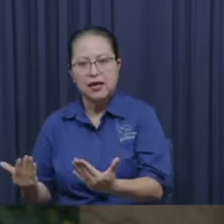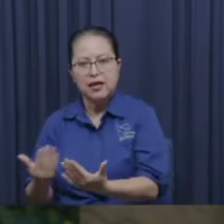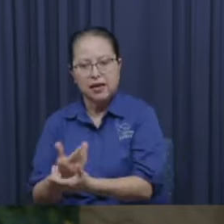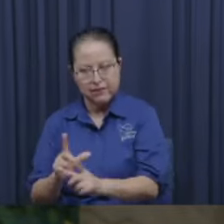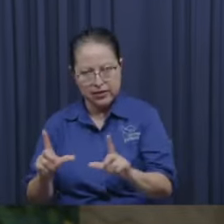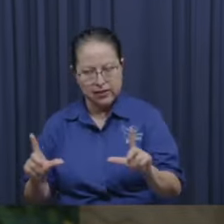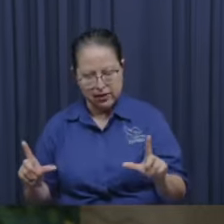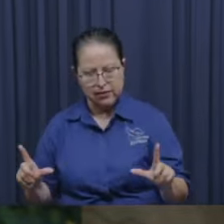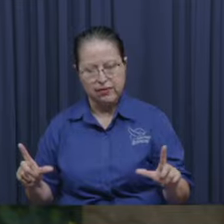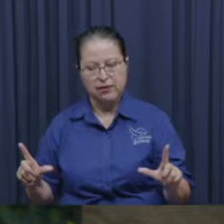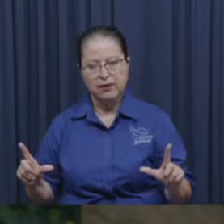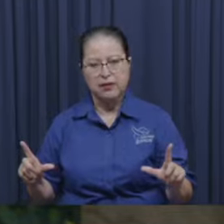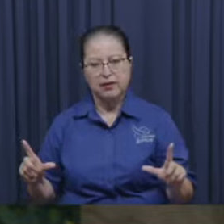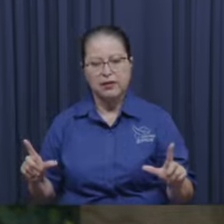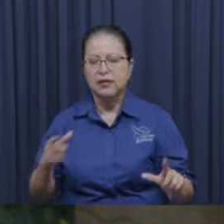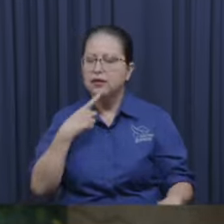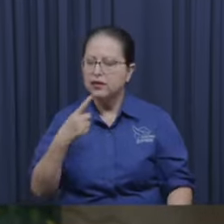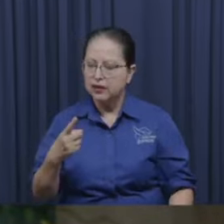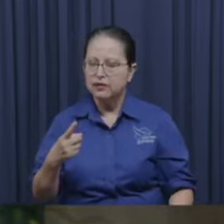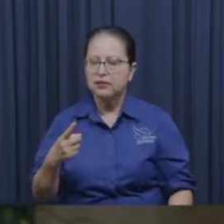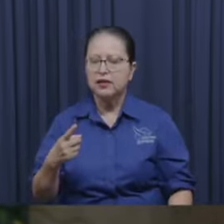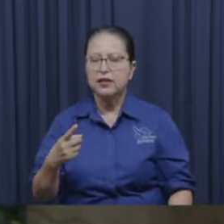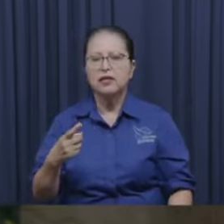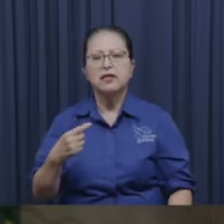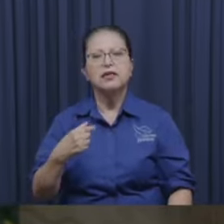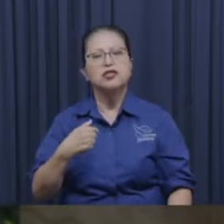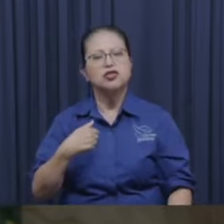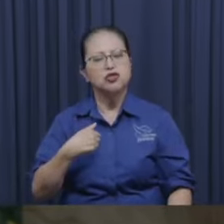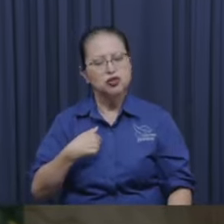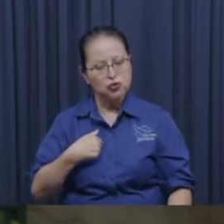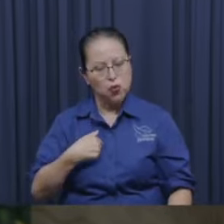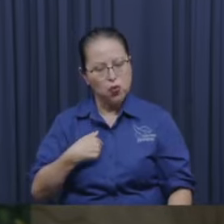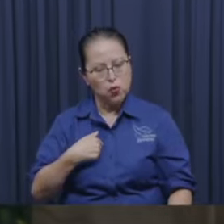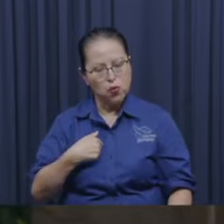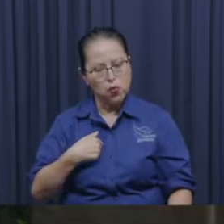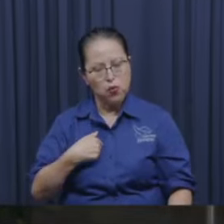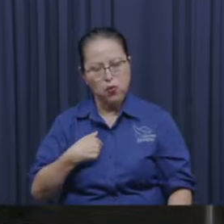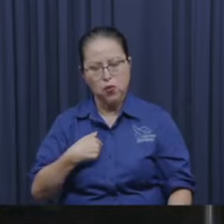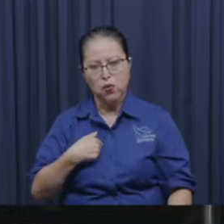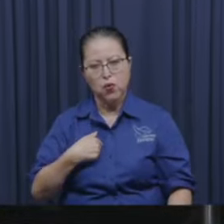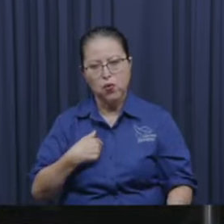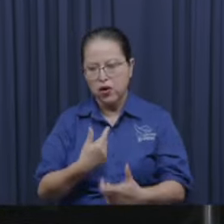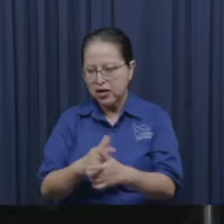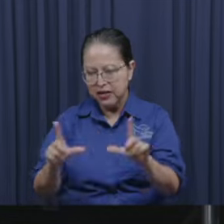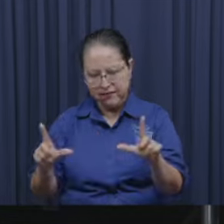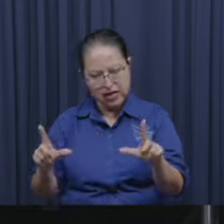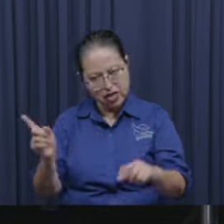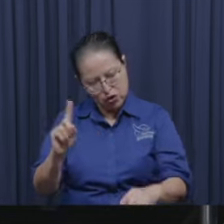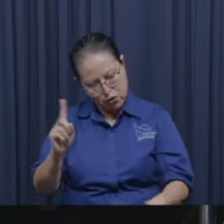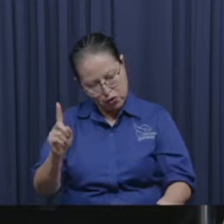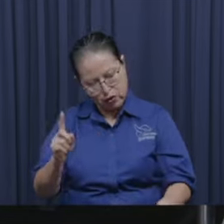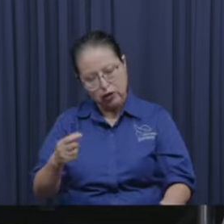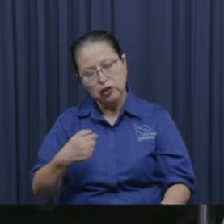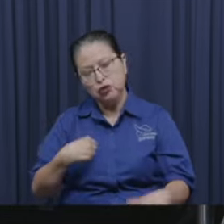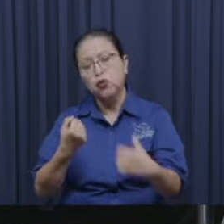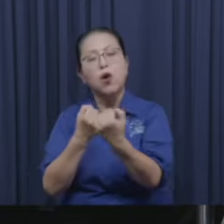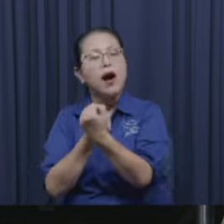libertad y dice Yo no me quiero ir amo a mi